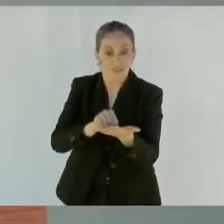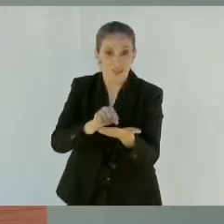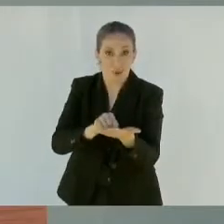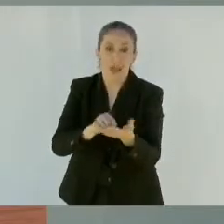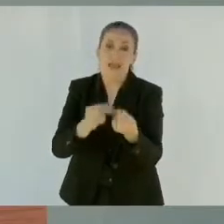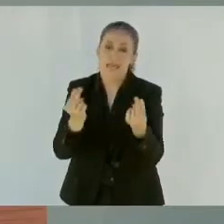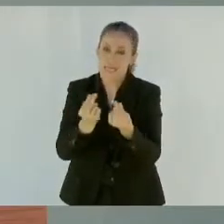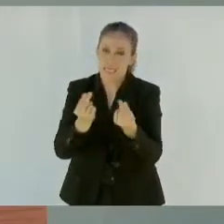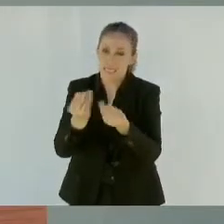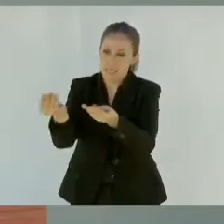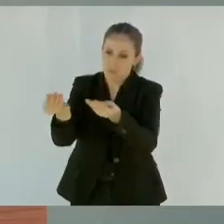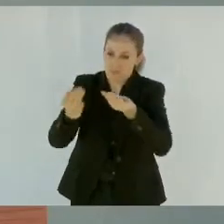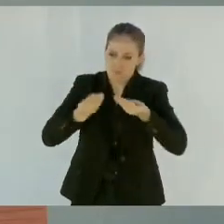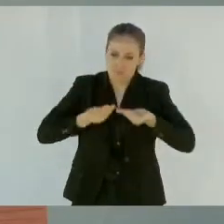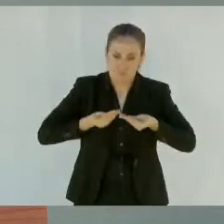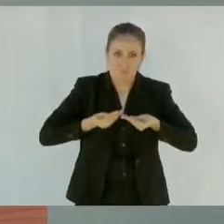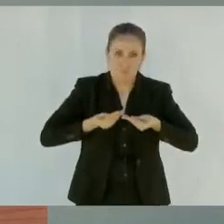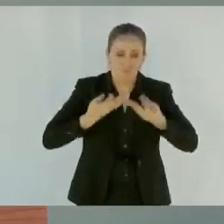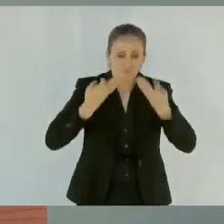se vayan